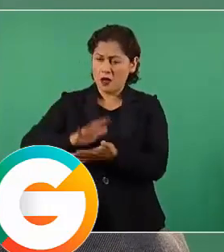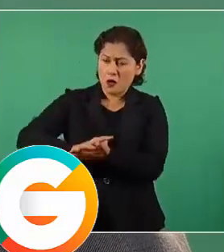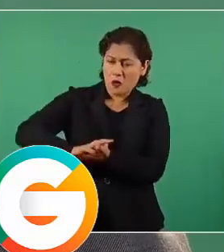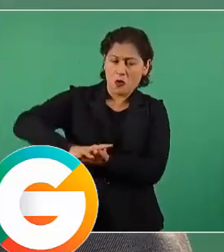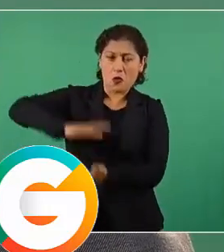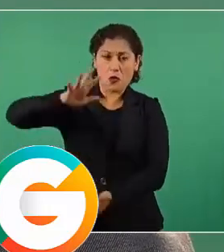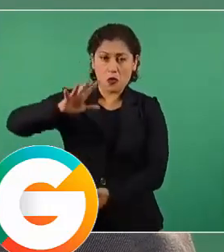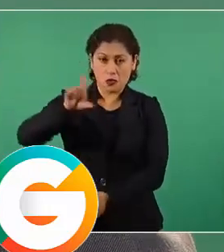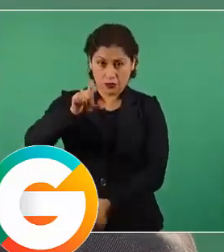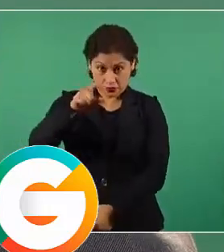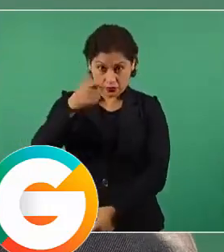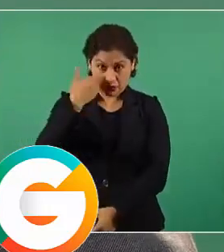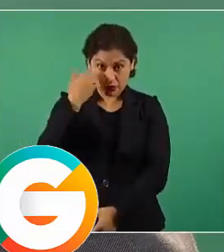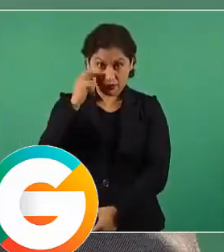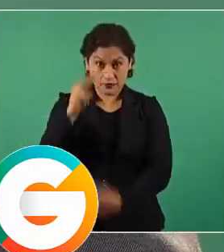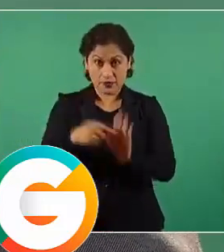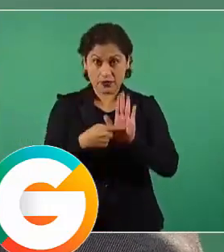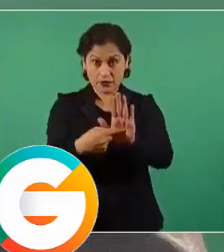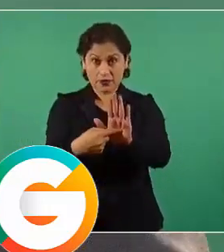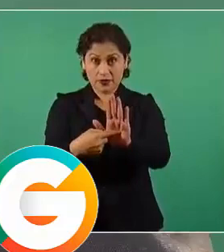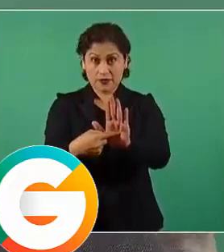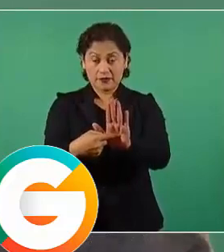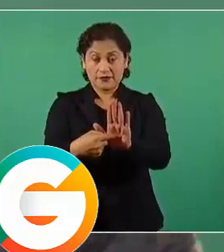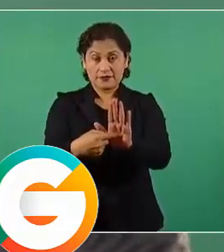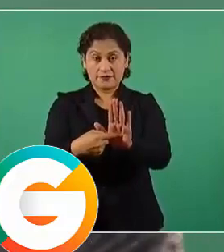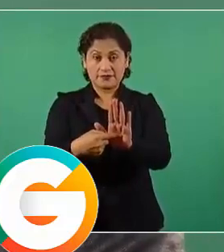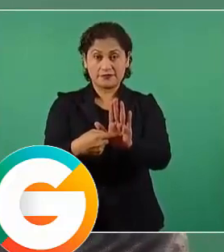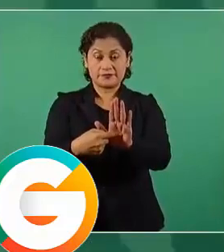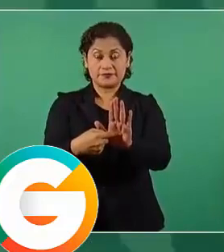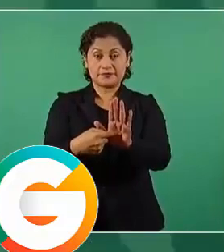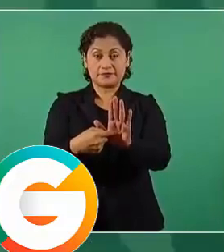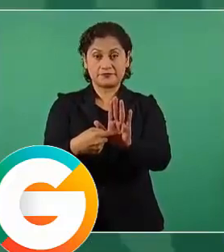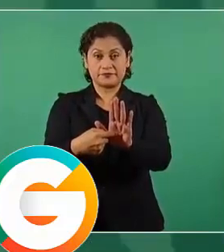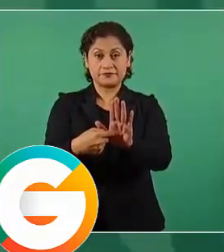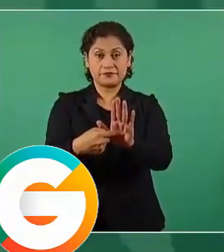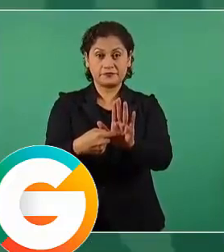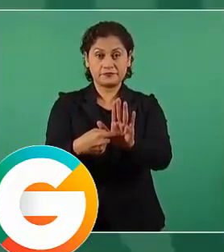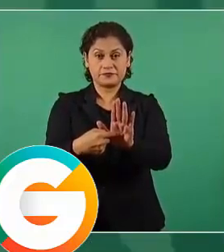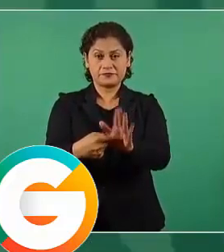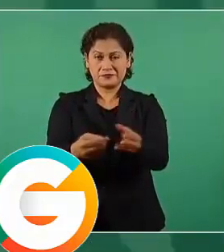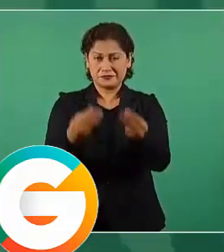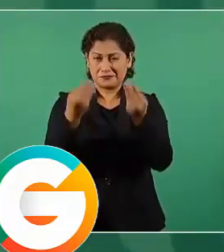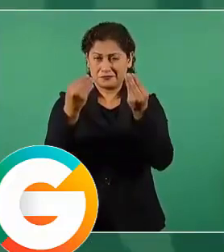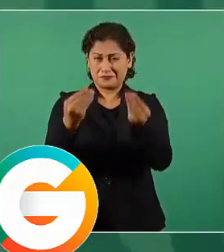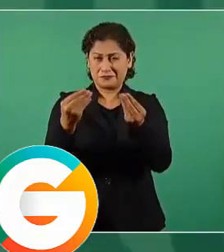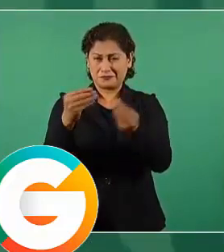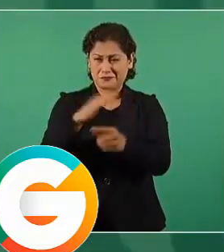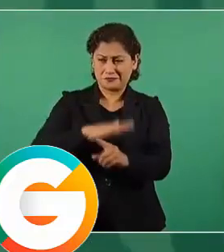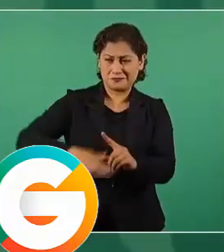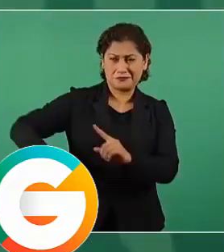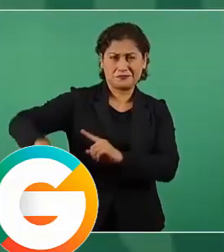y más actuación criminal del Estado?